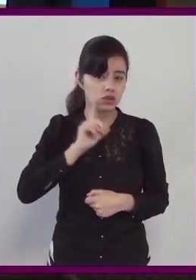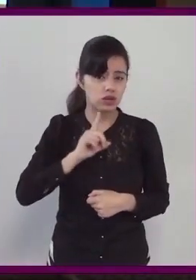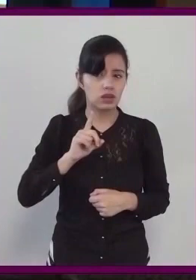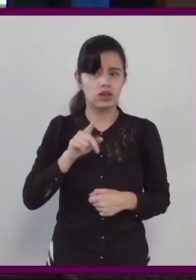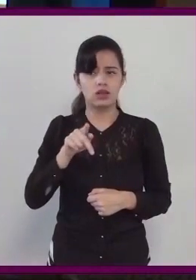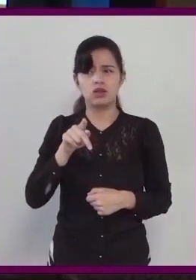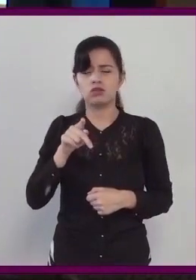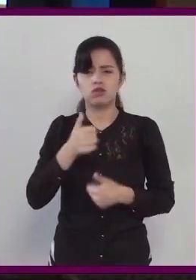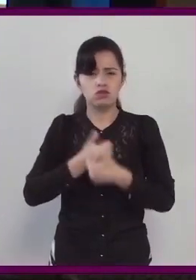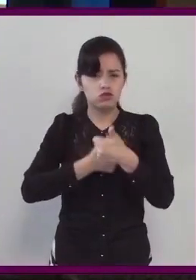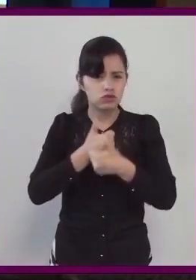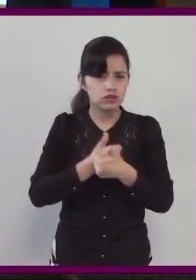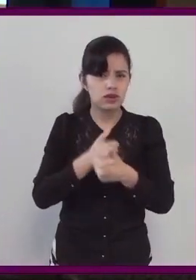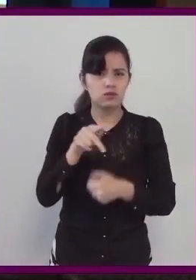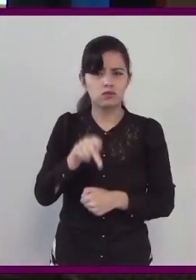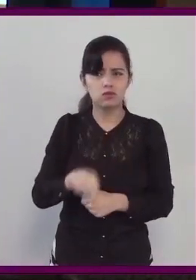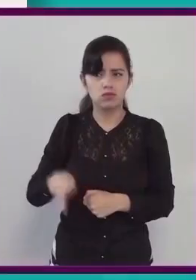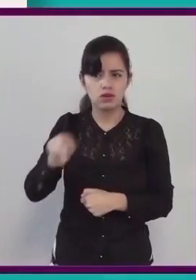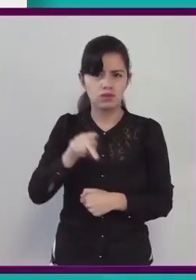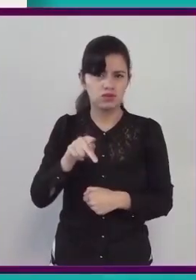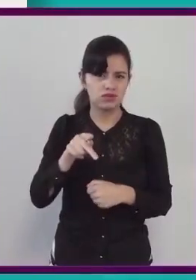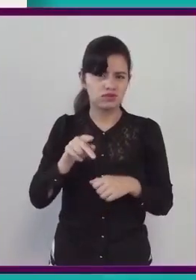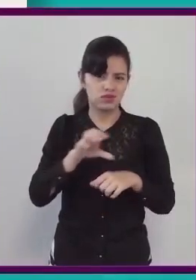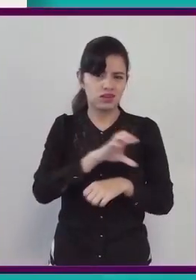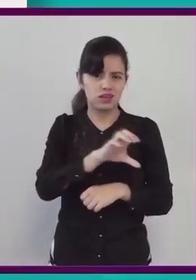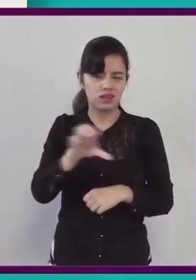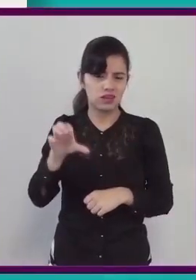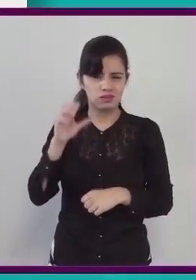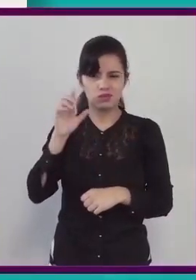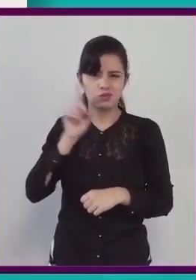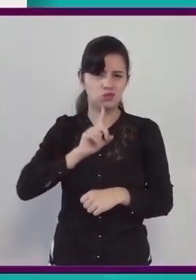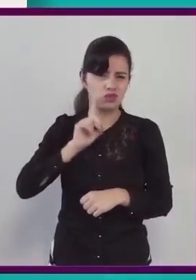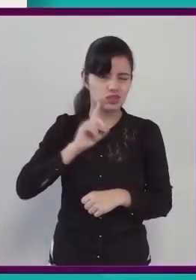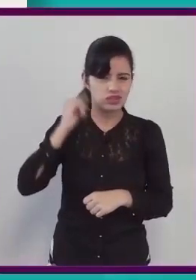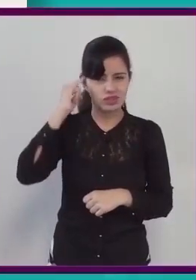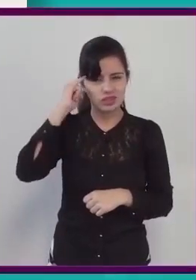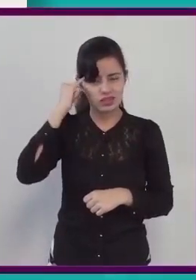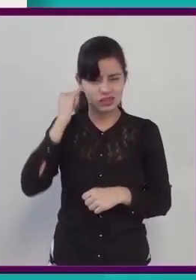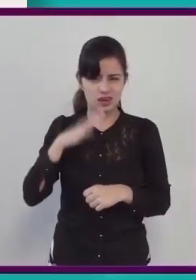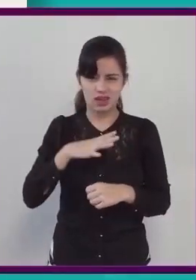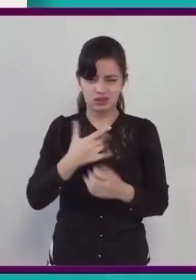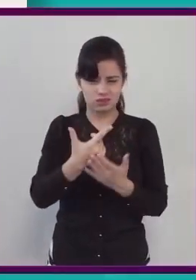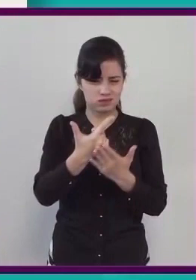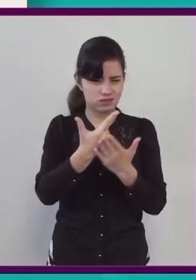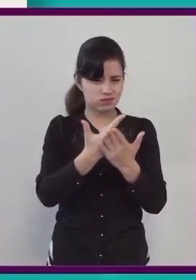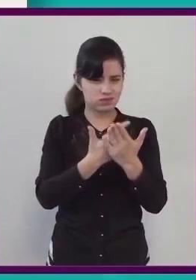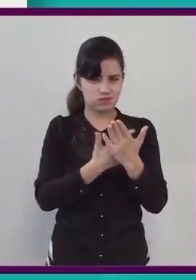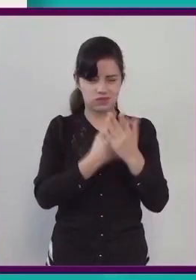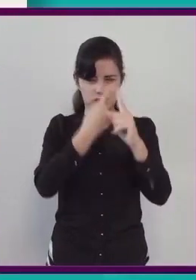campesinos, indígenas, la lista es larga, ¿no?